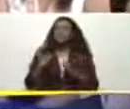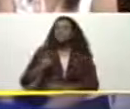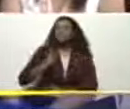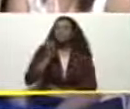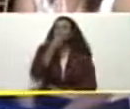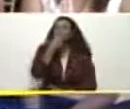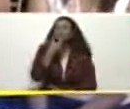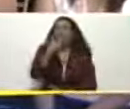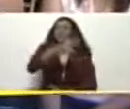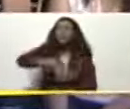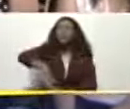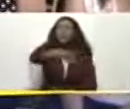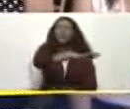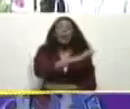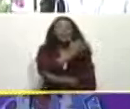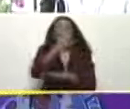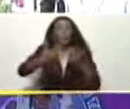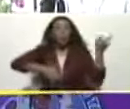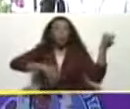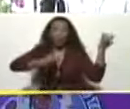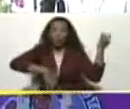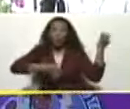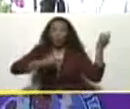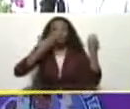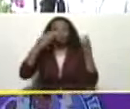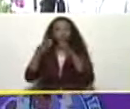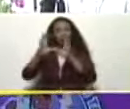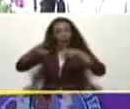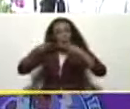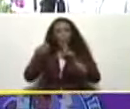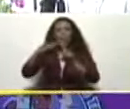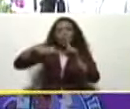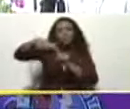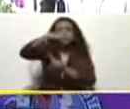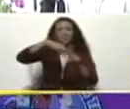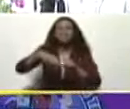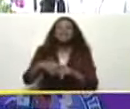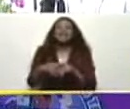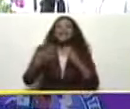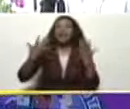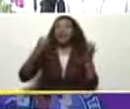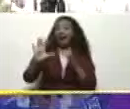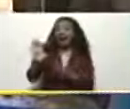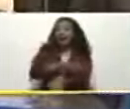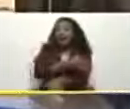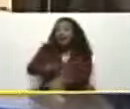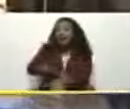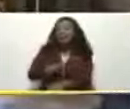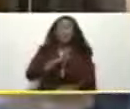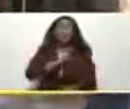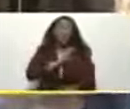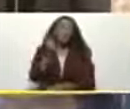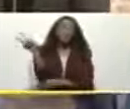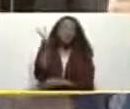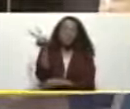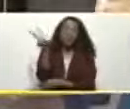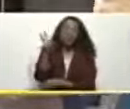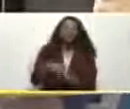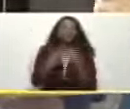Muy bonito el grupo musical. Muy acorde con este popurrí de música venezolana. Más un aplauso,